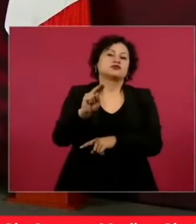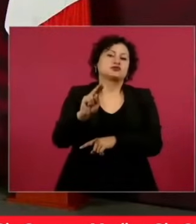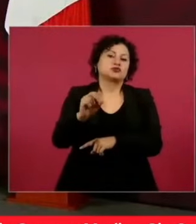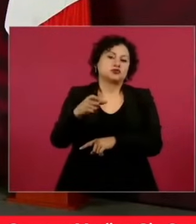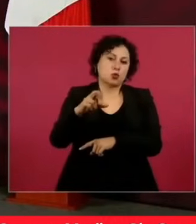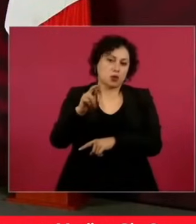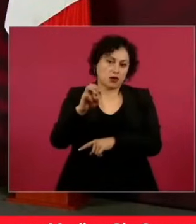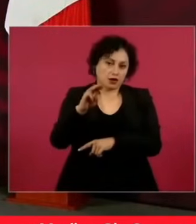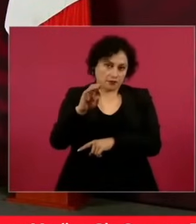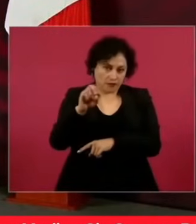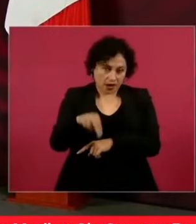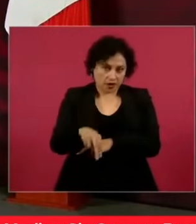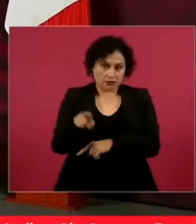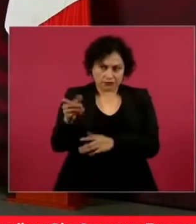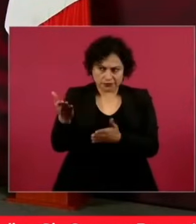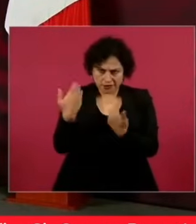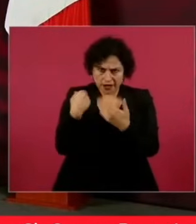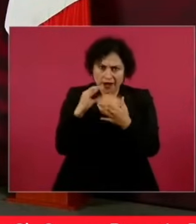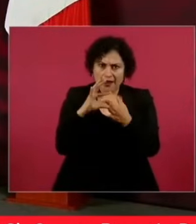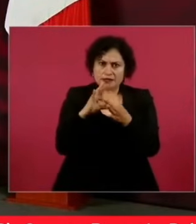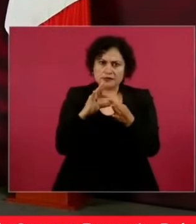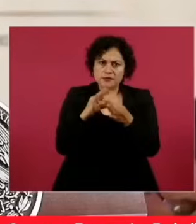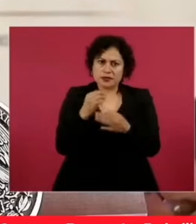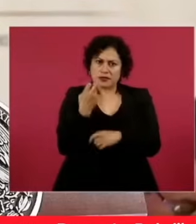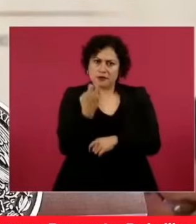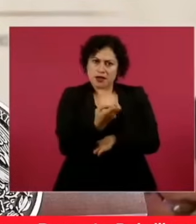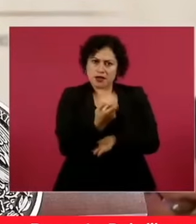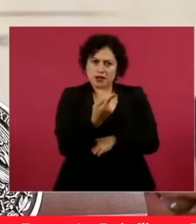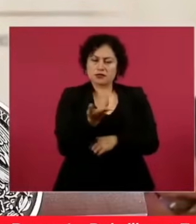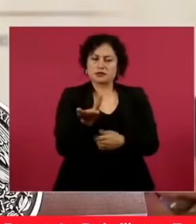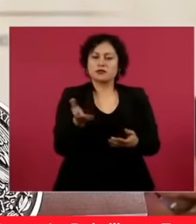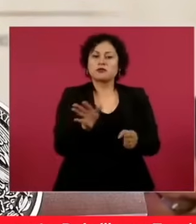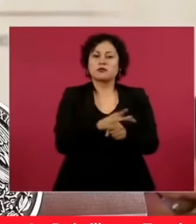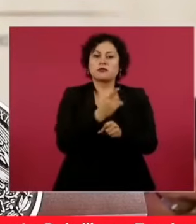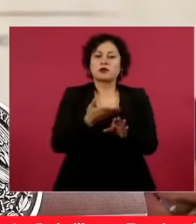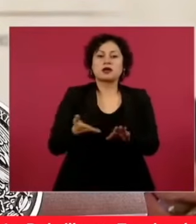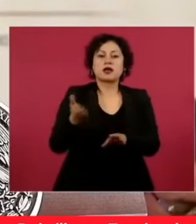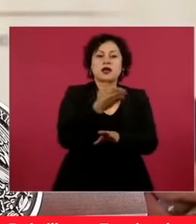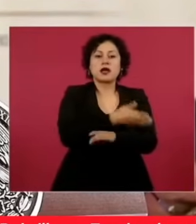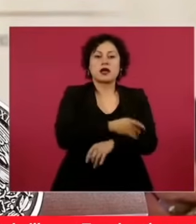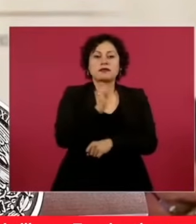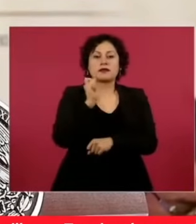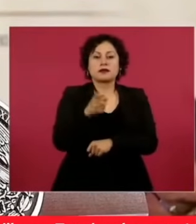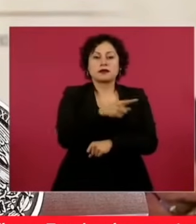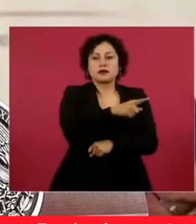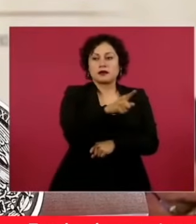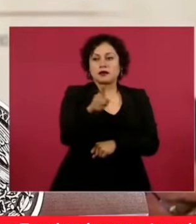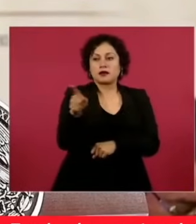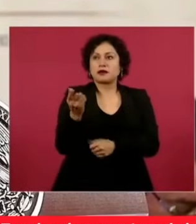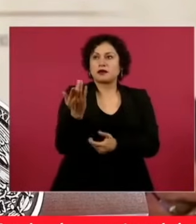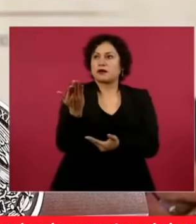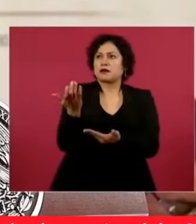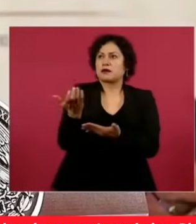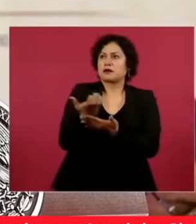porque cómo nos engañaban de que se aumentaban los salarios,